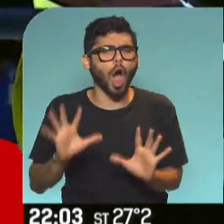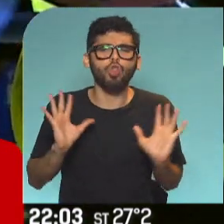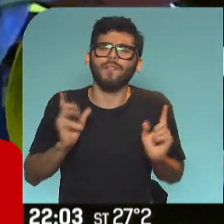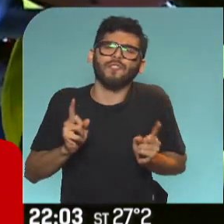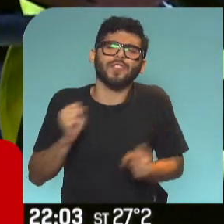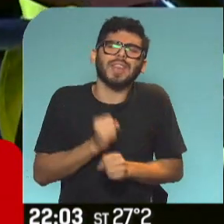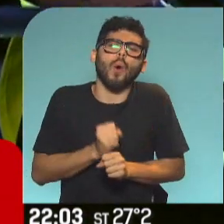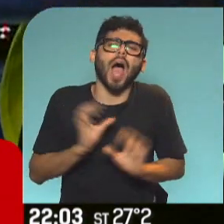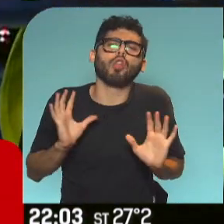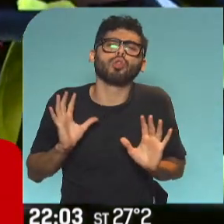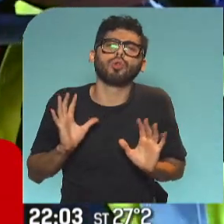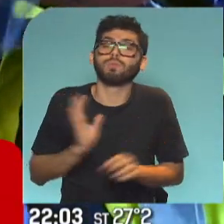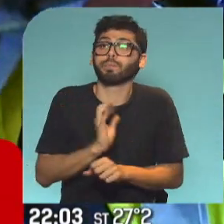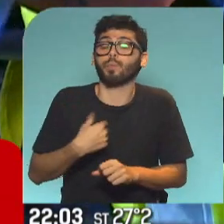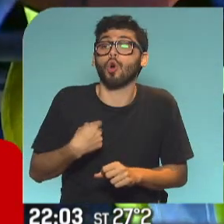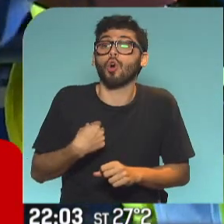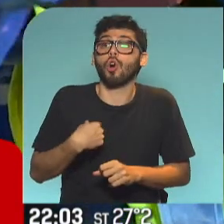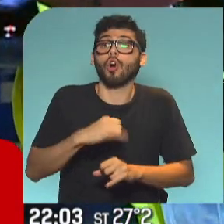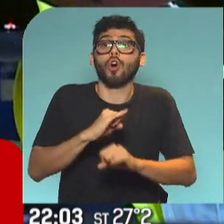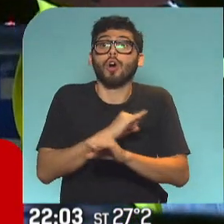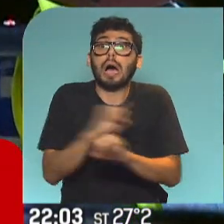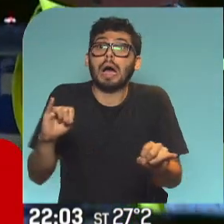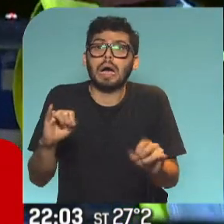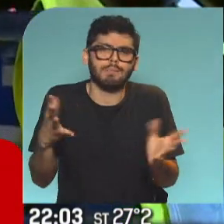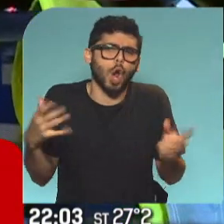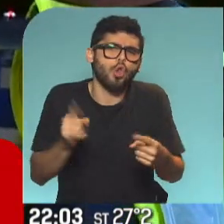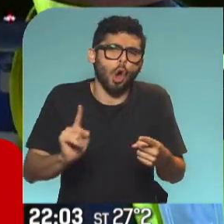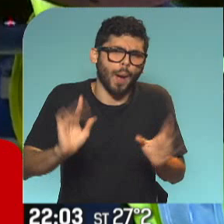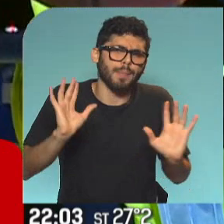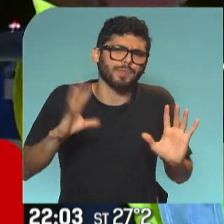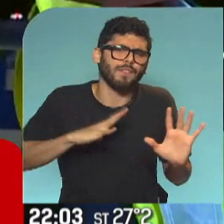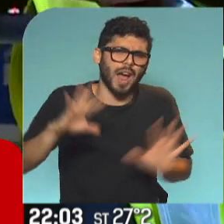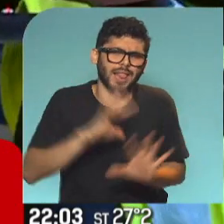que sería irresponsable de mi parte dar alguna precisión. Lo que sí les puedo